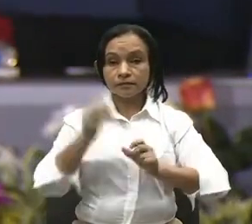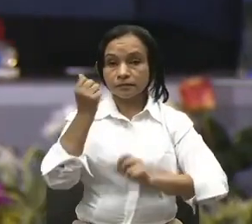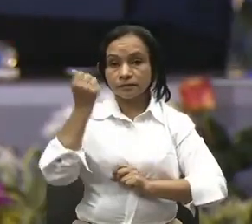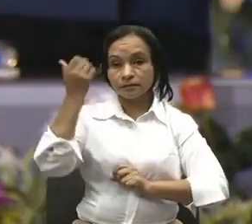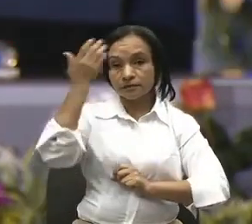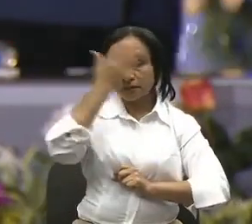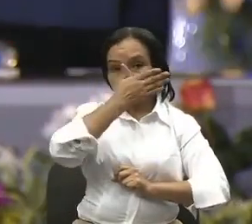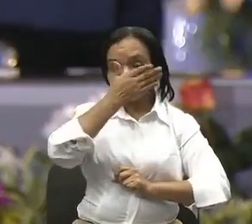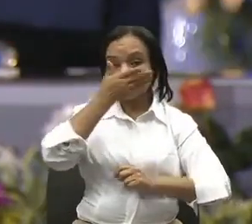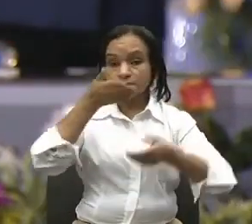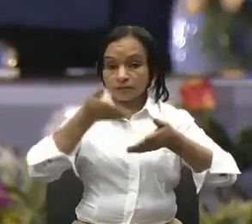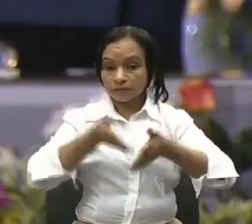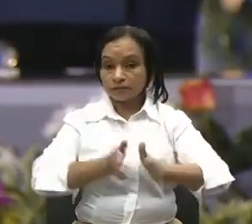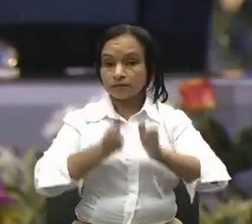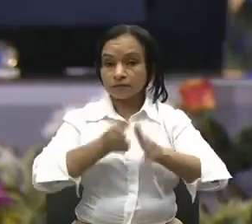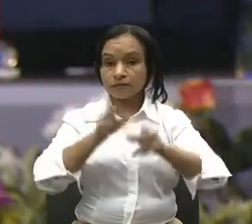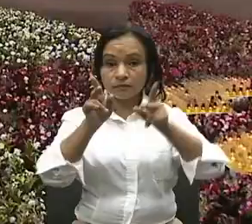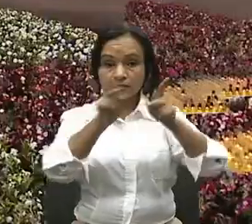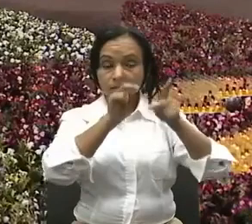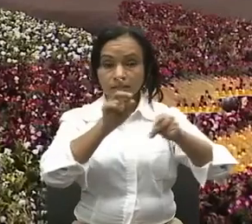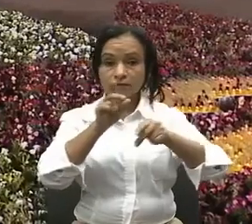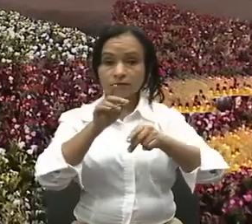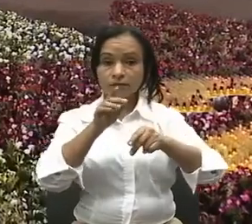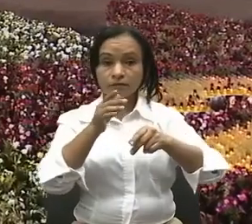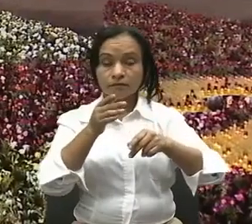africana, los afroamericanos,